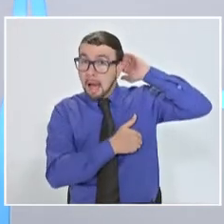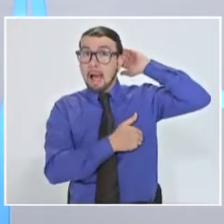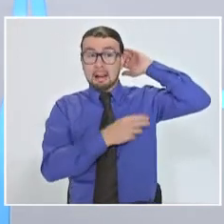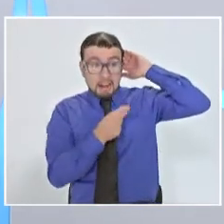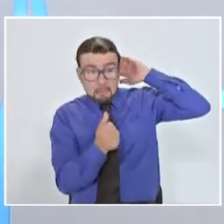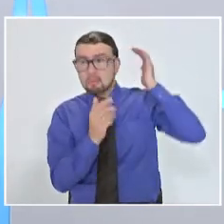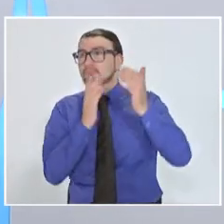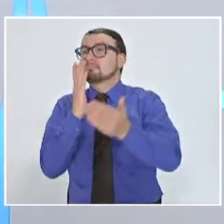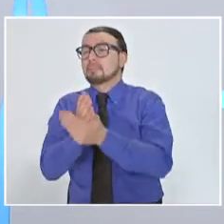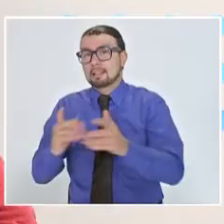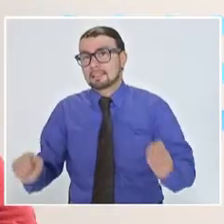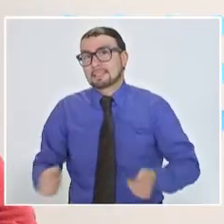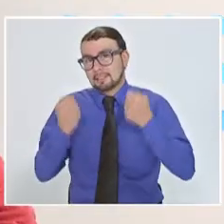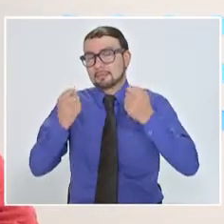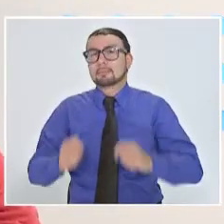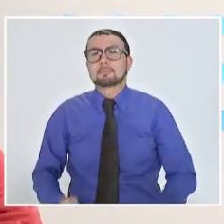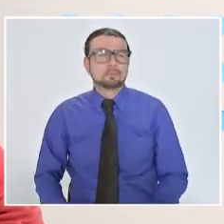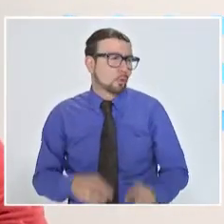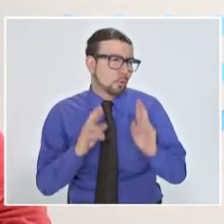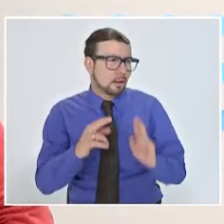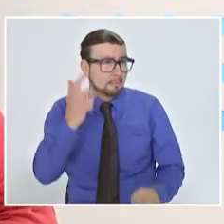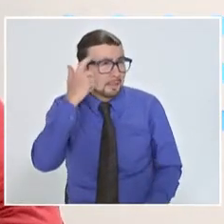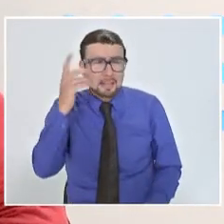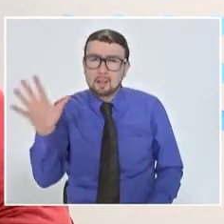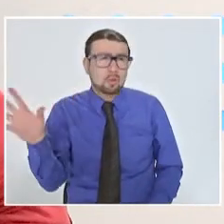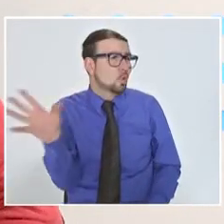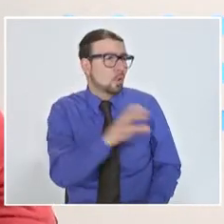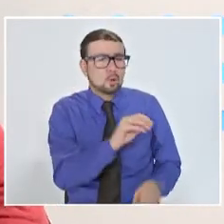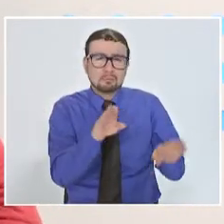vidas de nuestras mujeres. Qué bueno que así pensarán todos nuestros